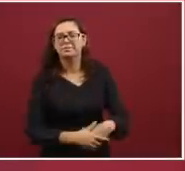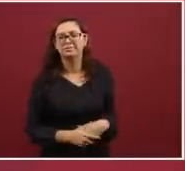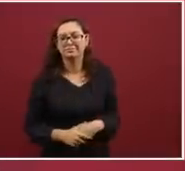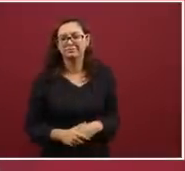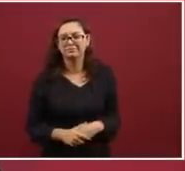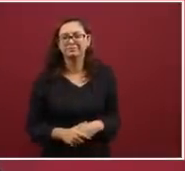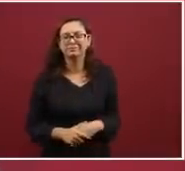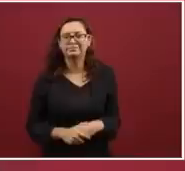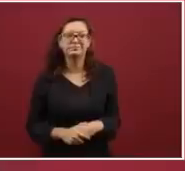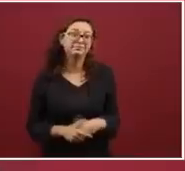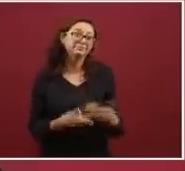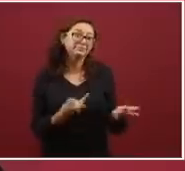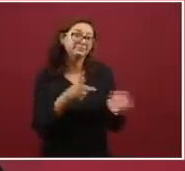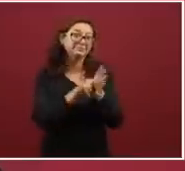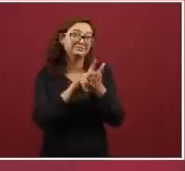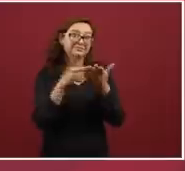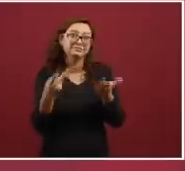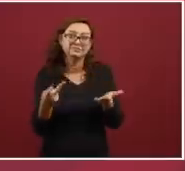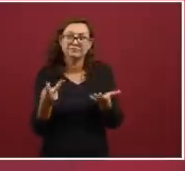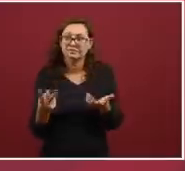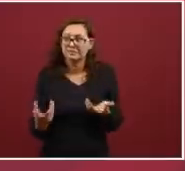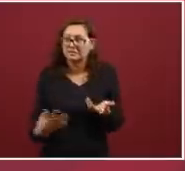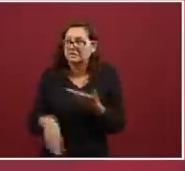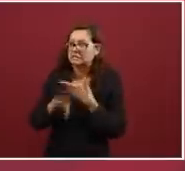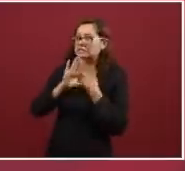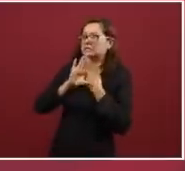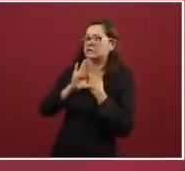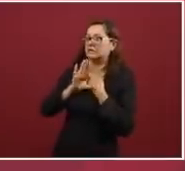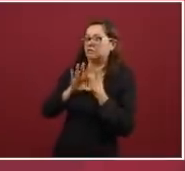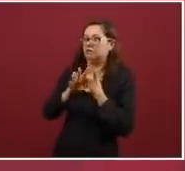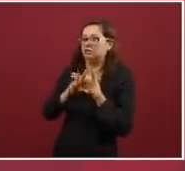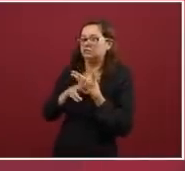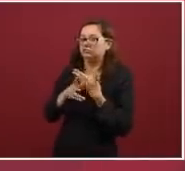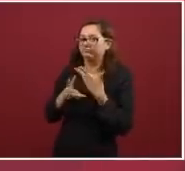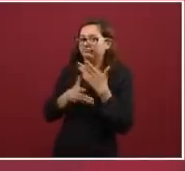porque es un exceso eso.